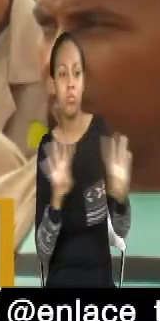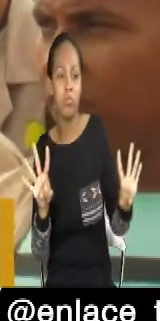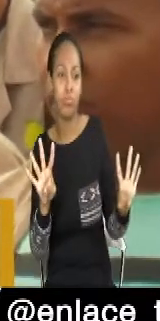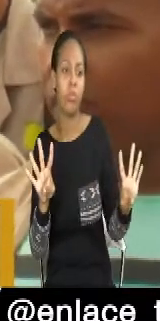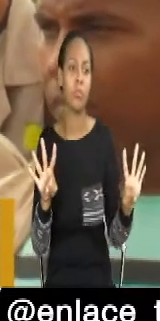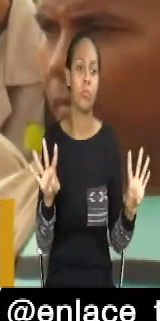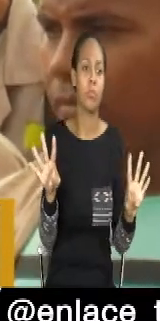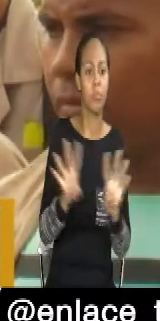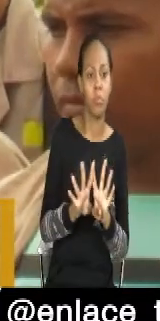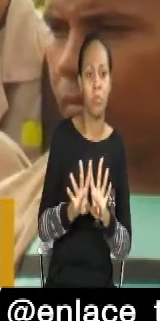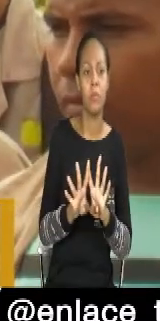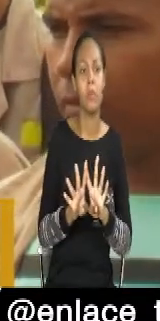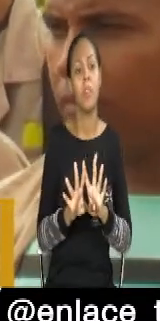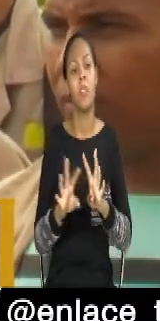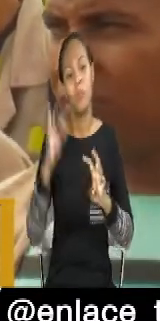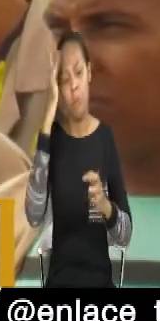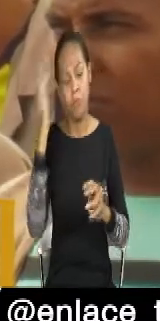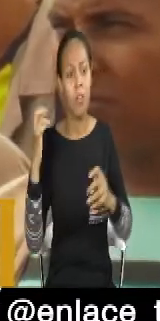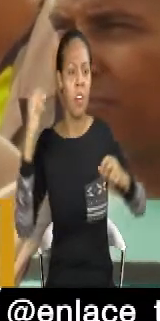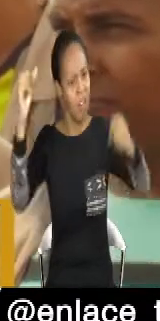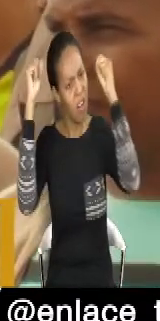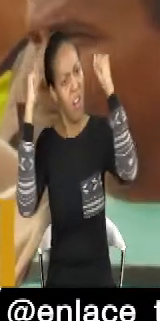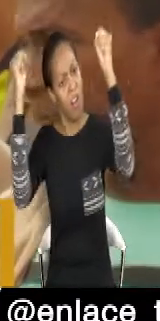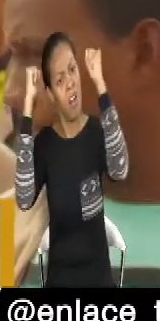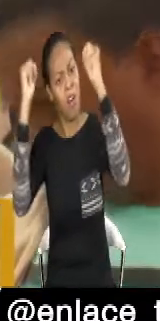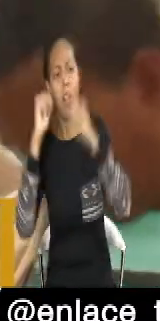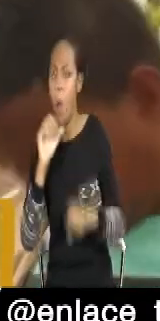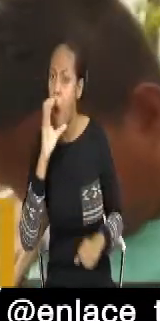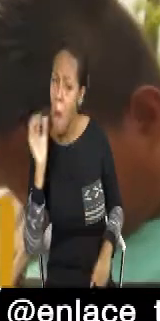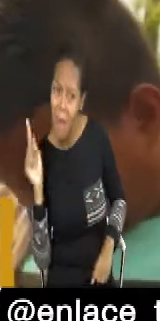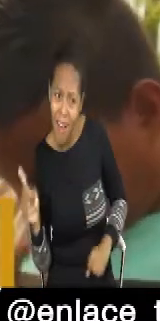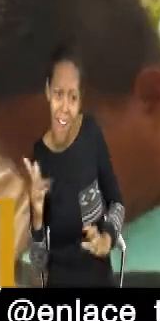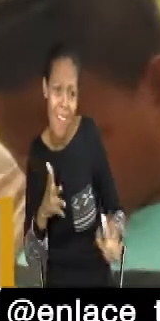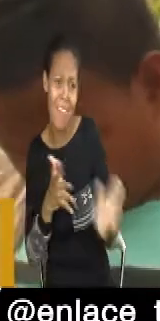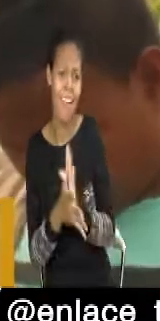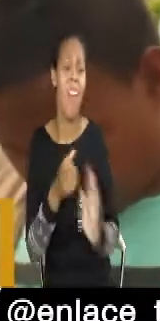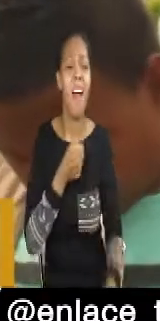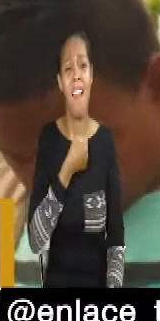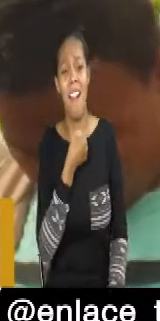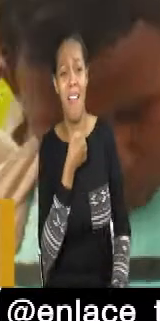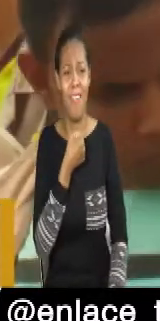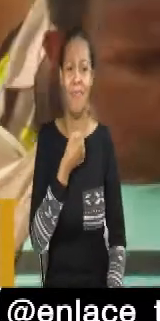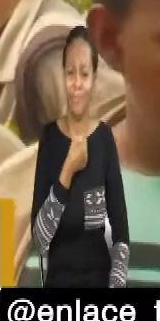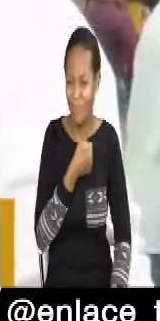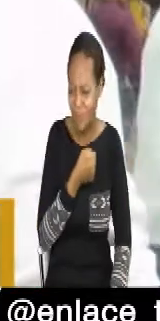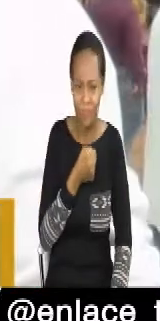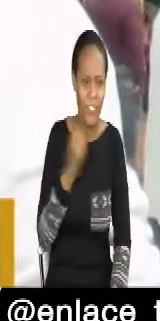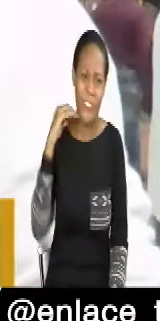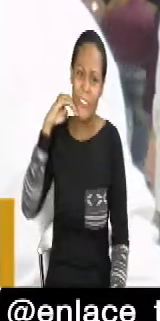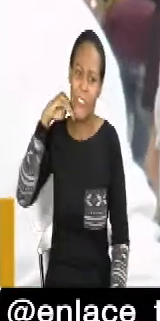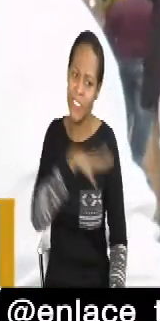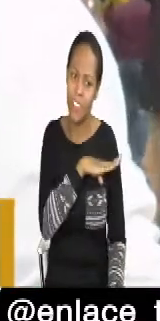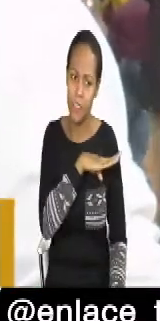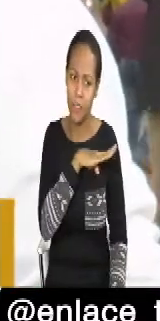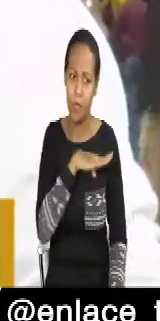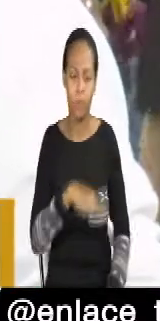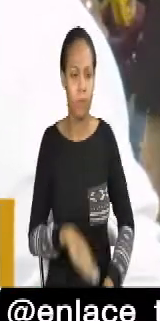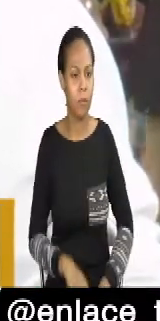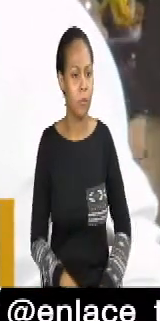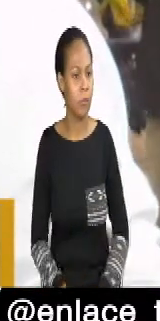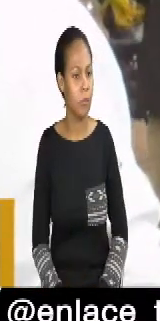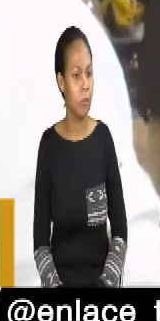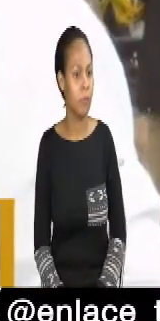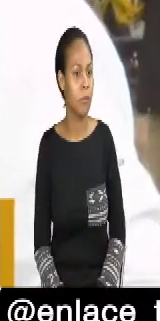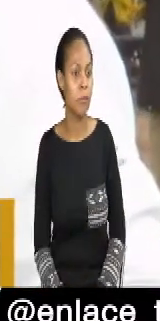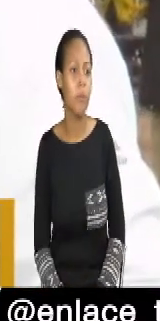parciales para manifestar que lo que este señor salió a los medios de comunicación hablando es totalmente falso. Para el fiscal de Sindis Petrol, el jurídico